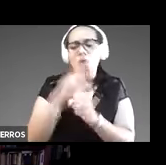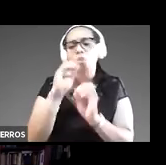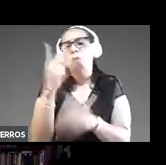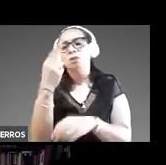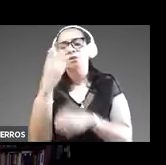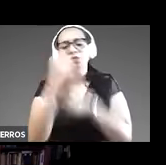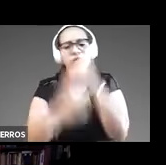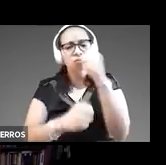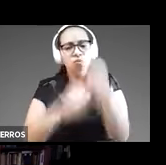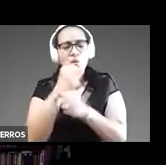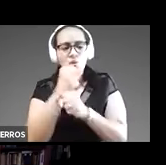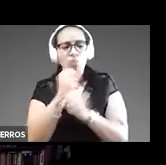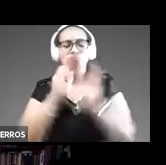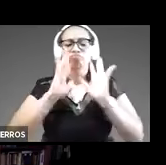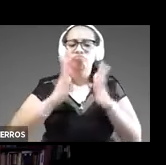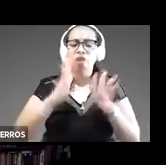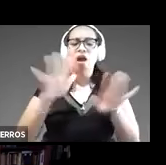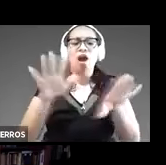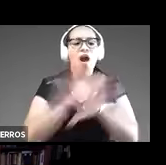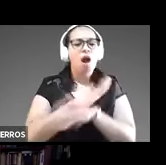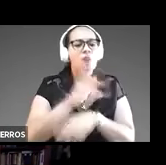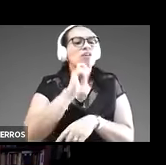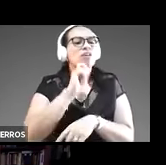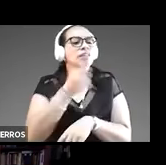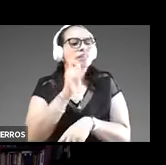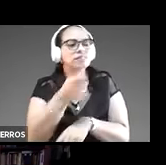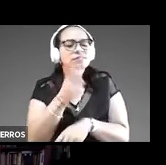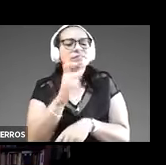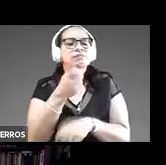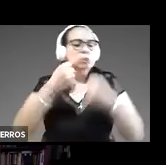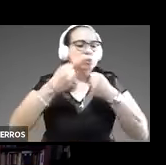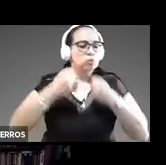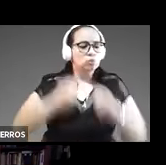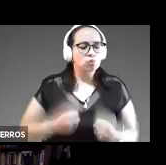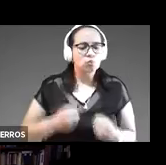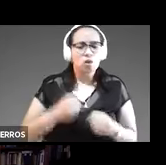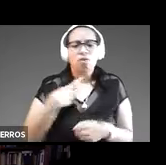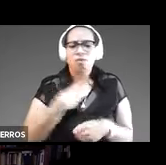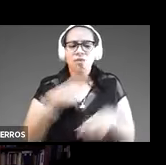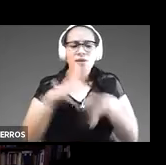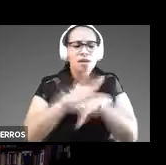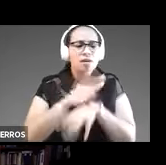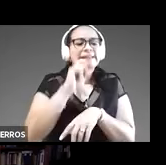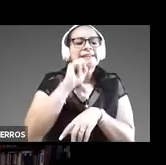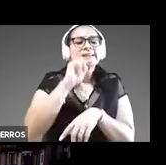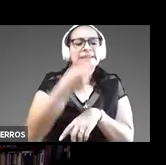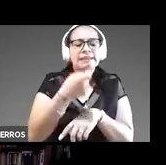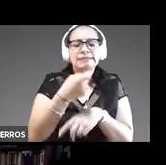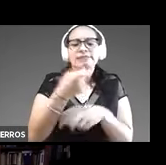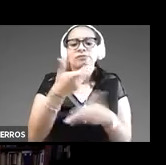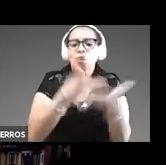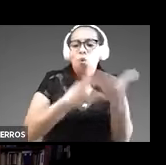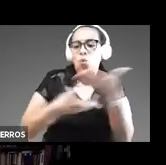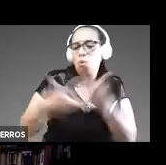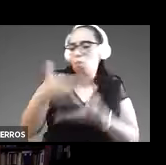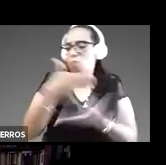donde ya resignifiquemos qué es seguridad, resignifiquemos qué es convivir en el